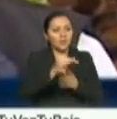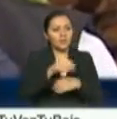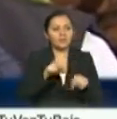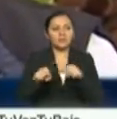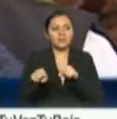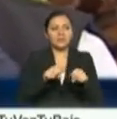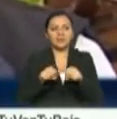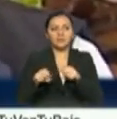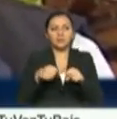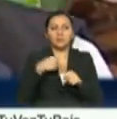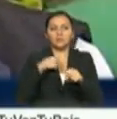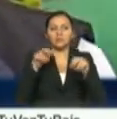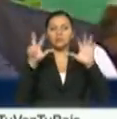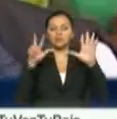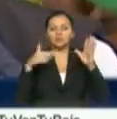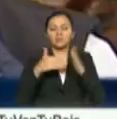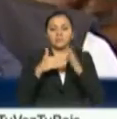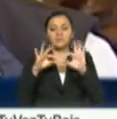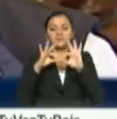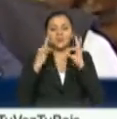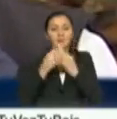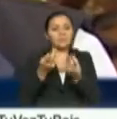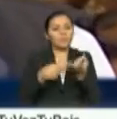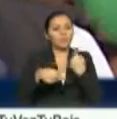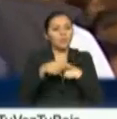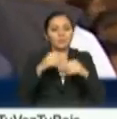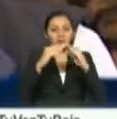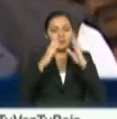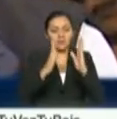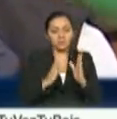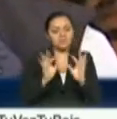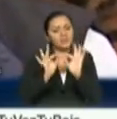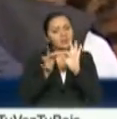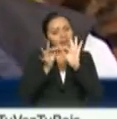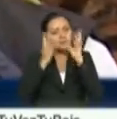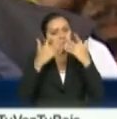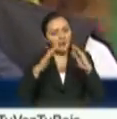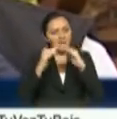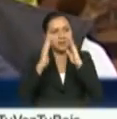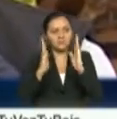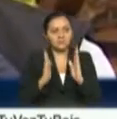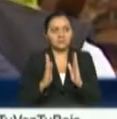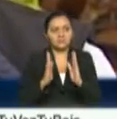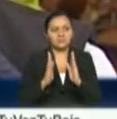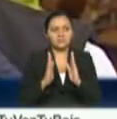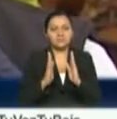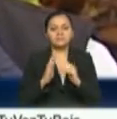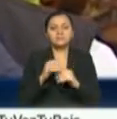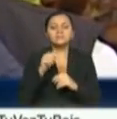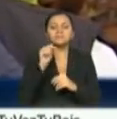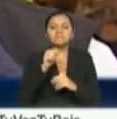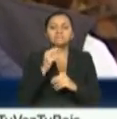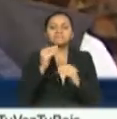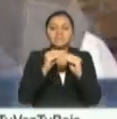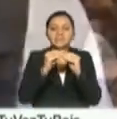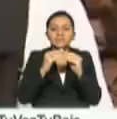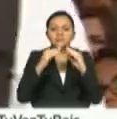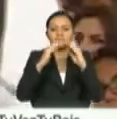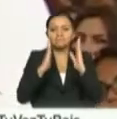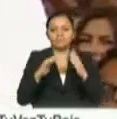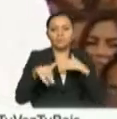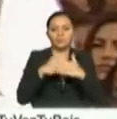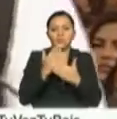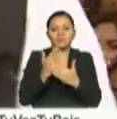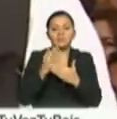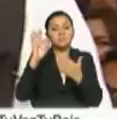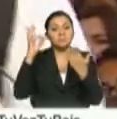más de 8.000 familias que han podido regresar a sus hogares porque se les ha reparado sus viviendas o porque han recibido una vivienda nueva. El presupuesto